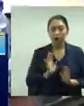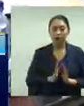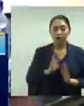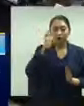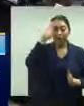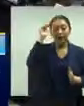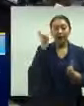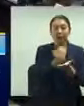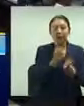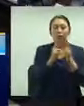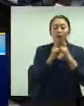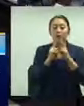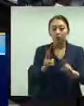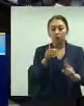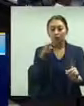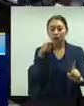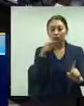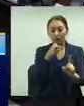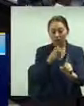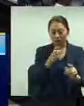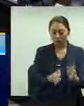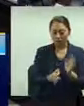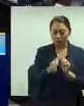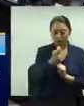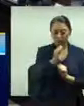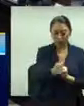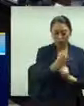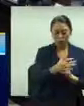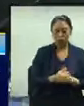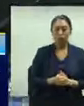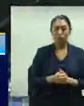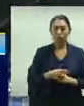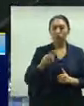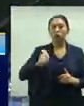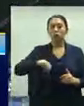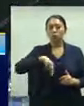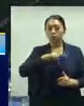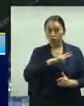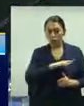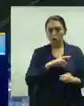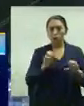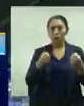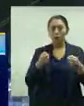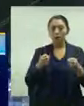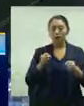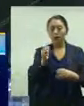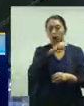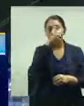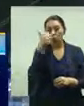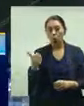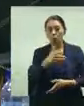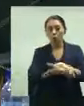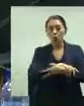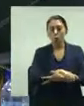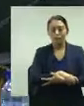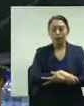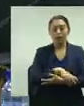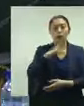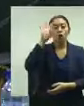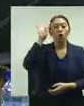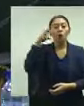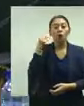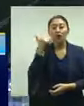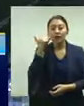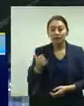la respuesta va enfocada en futuro, ¿verdad? Si vamos a hacer algún otro tipo de convenio, porque el convenio está firmado, eso